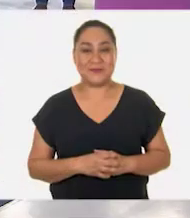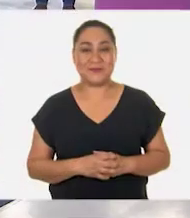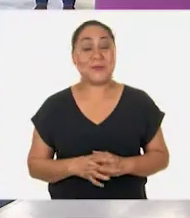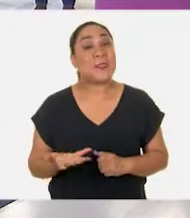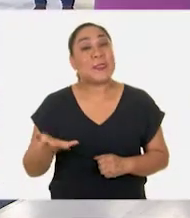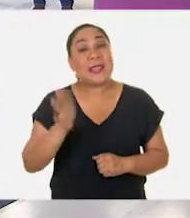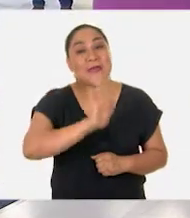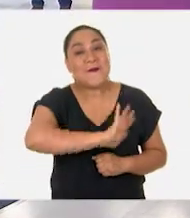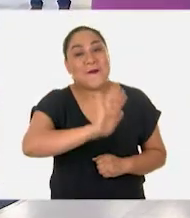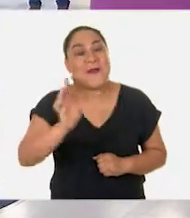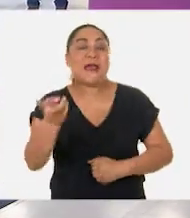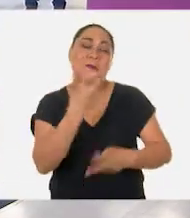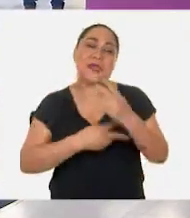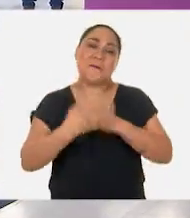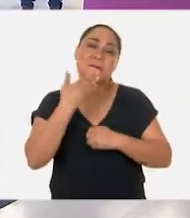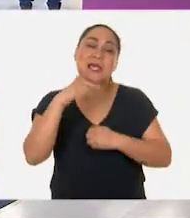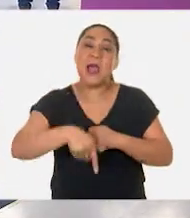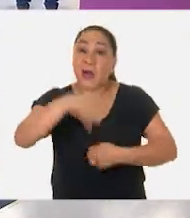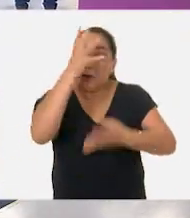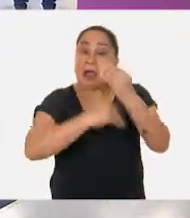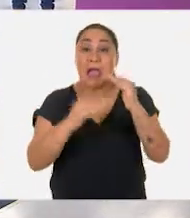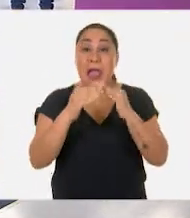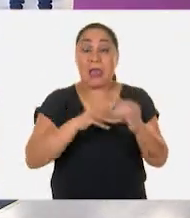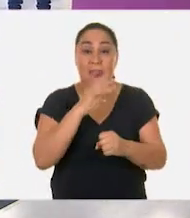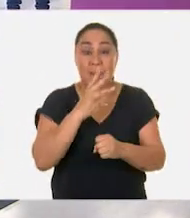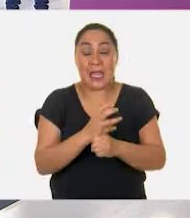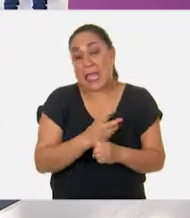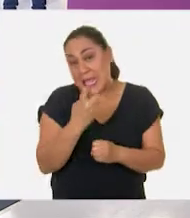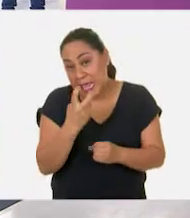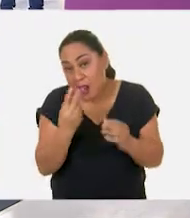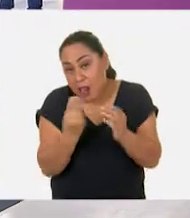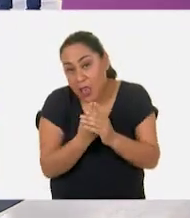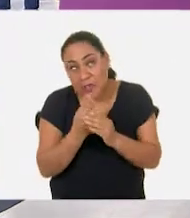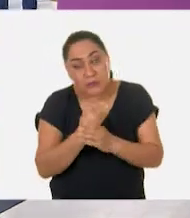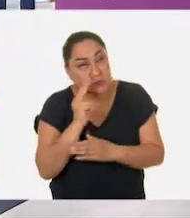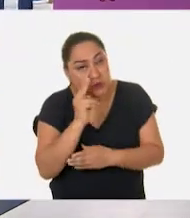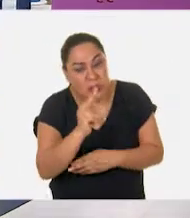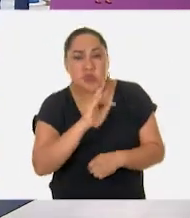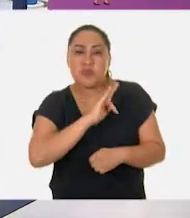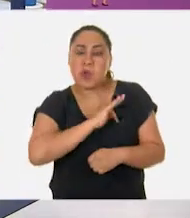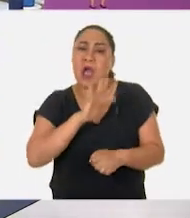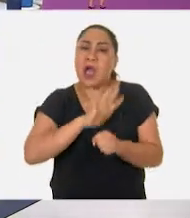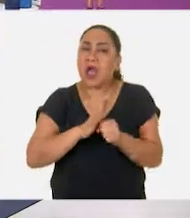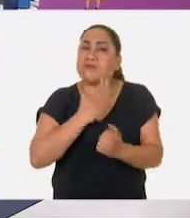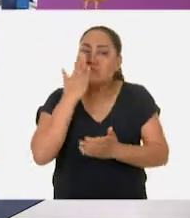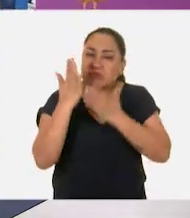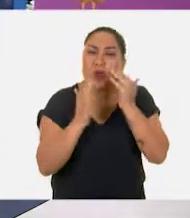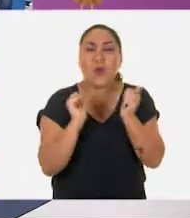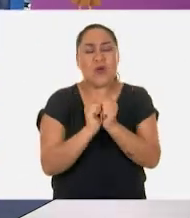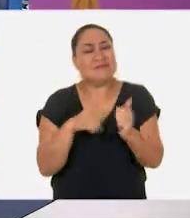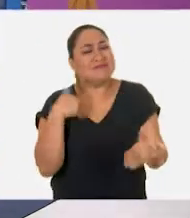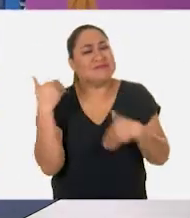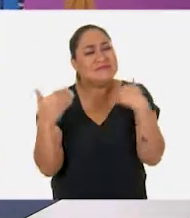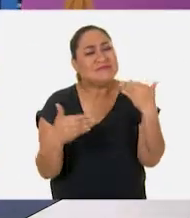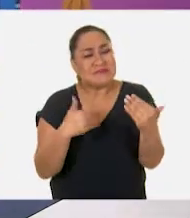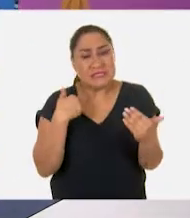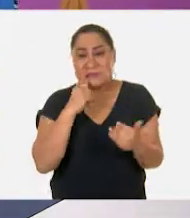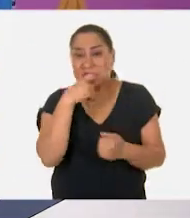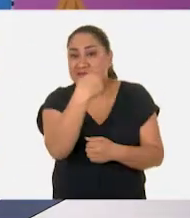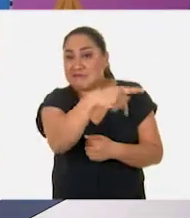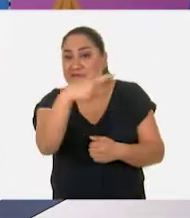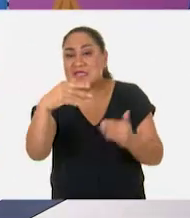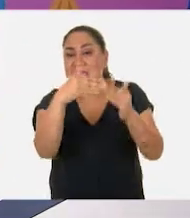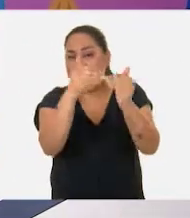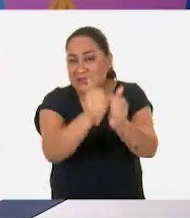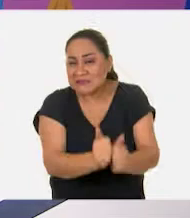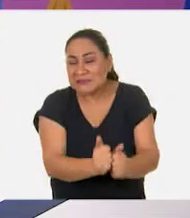Hola, les damos la bienvenida a Aprende en Casa 3, un espacio en el que vamos a poder estudiar y divertirnos desde nuestros hogares.